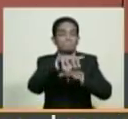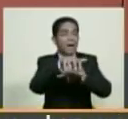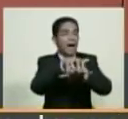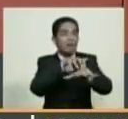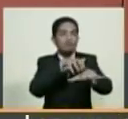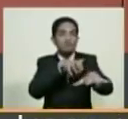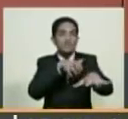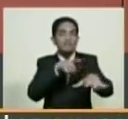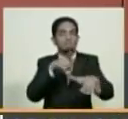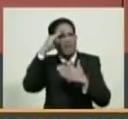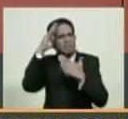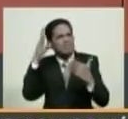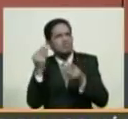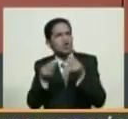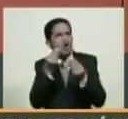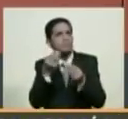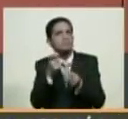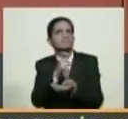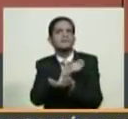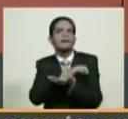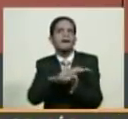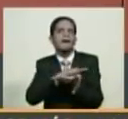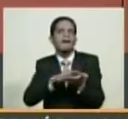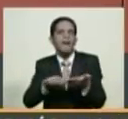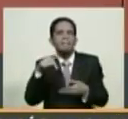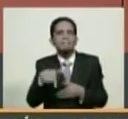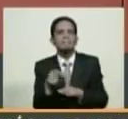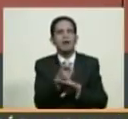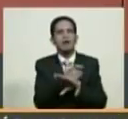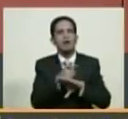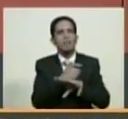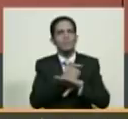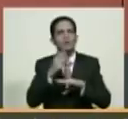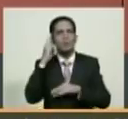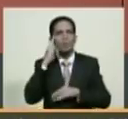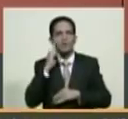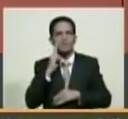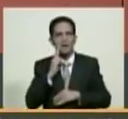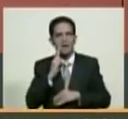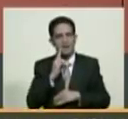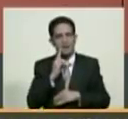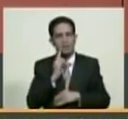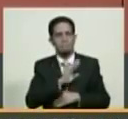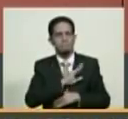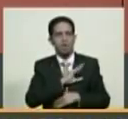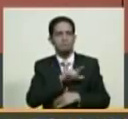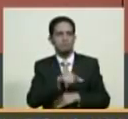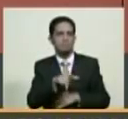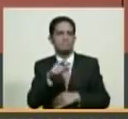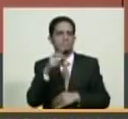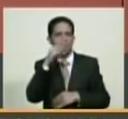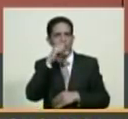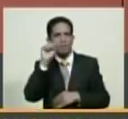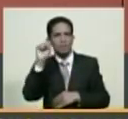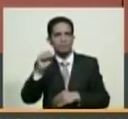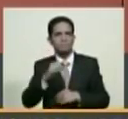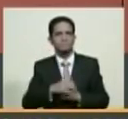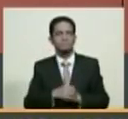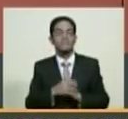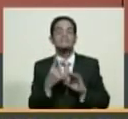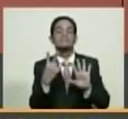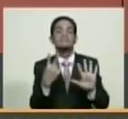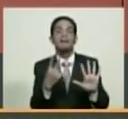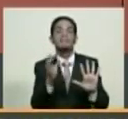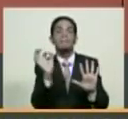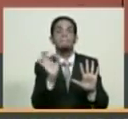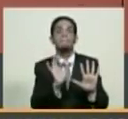manera gratuita por el gobierno bolivariano de Nicolás Maduro Moro. El